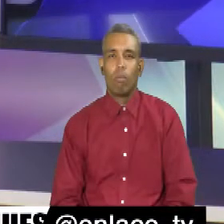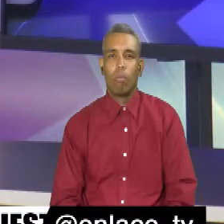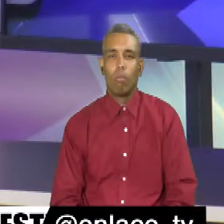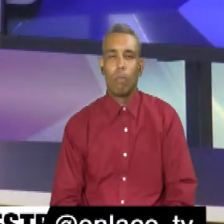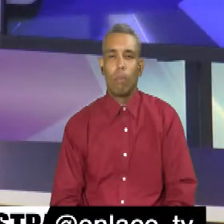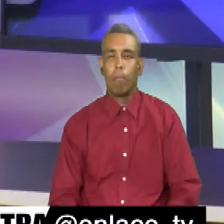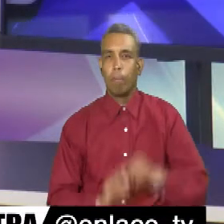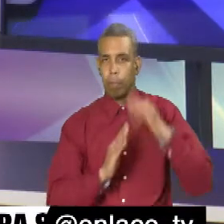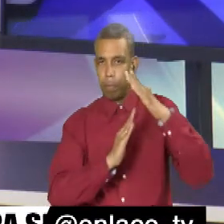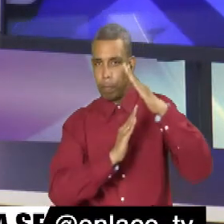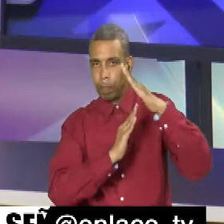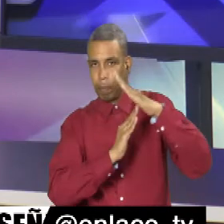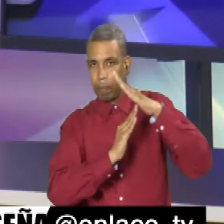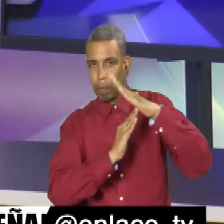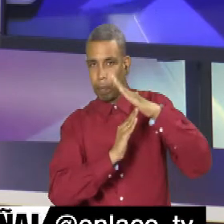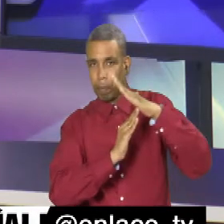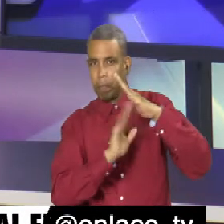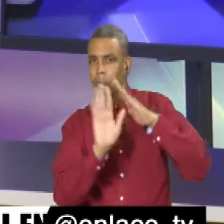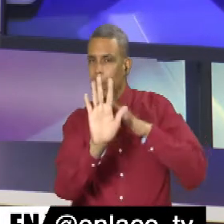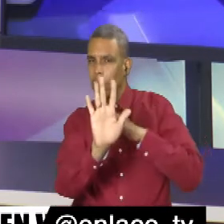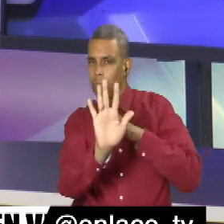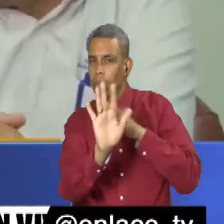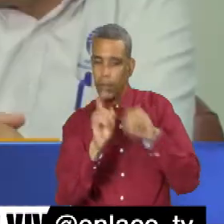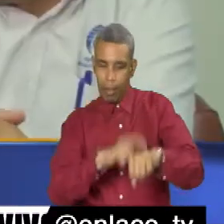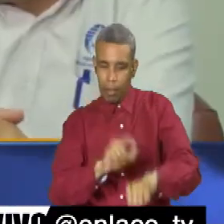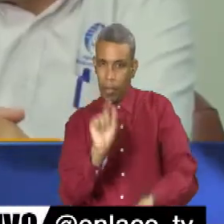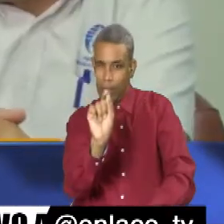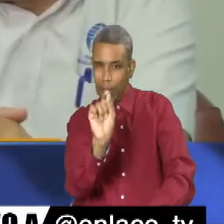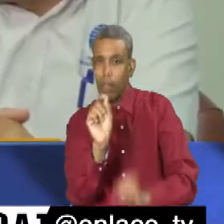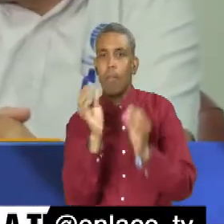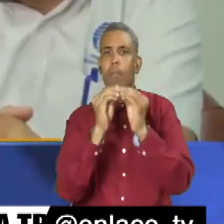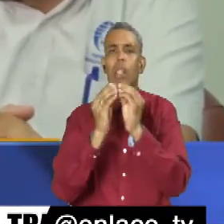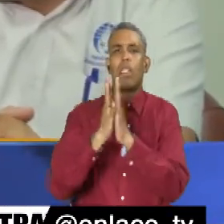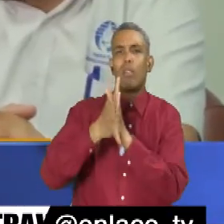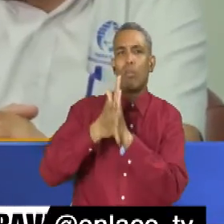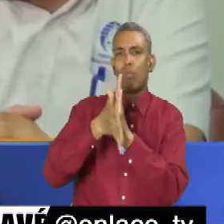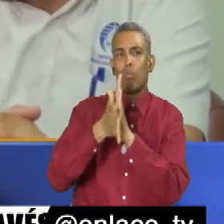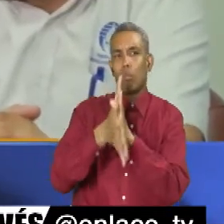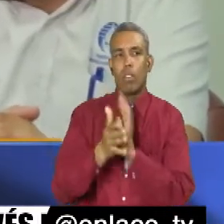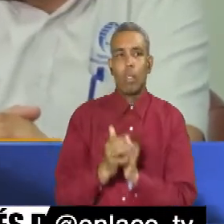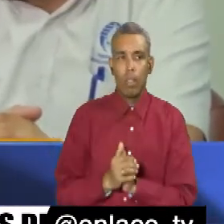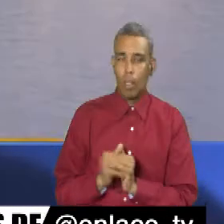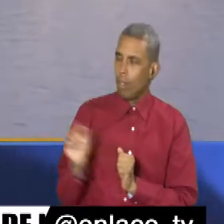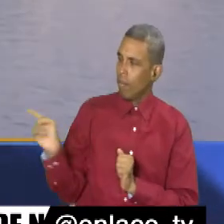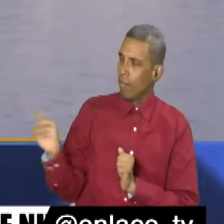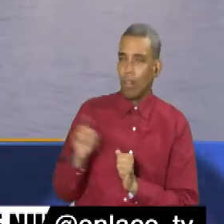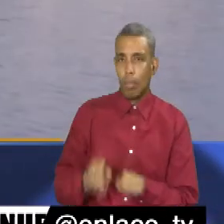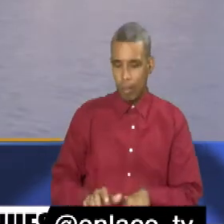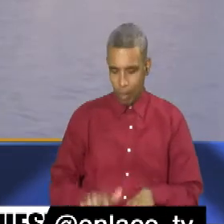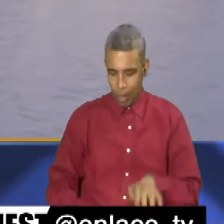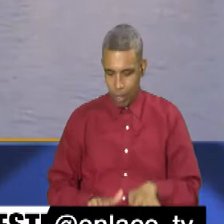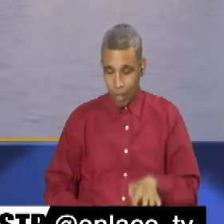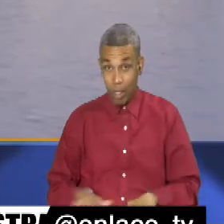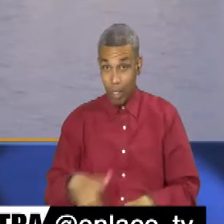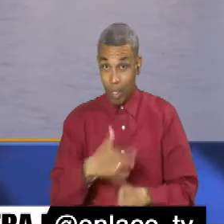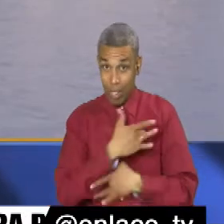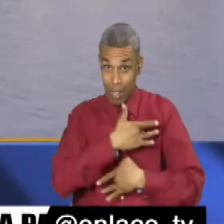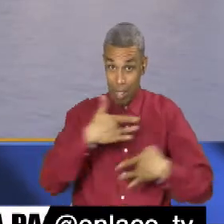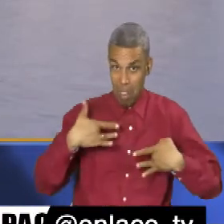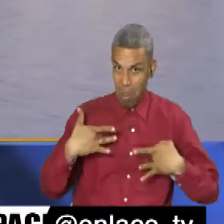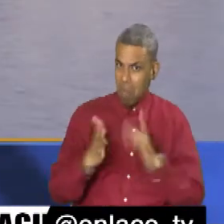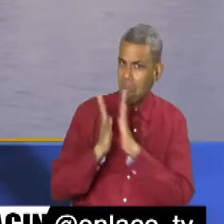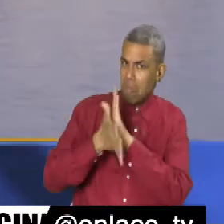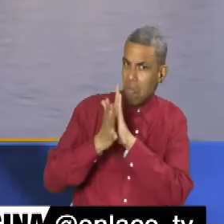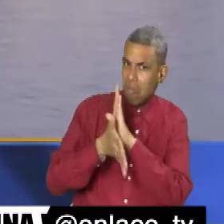una pausa en Enlace Noticias. Al regresar en instantes, espere detalles de la rueda de prensa que adelantó la Secretaría Local de Salud para dar a conocer